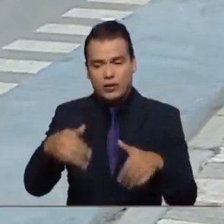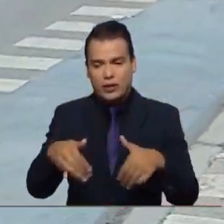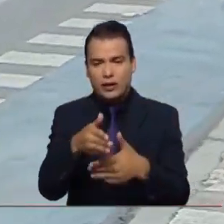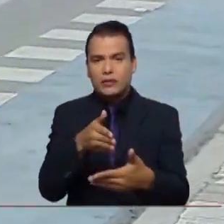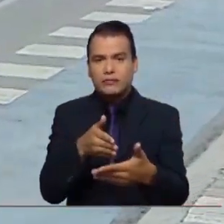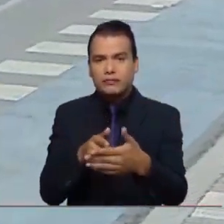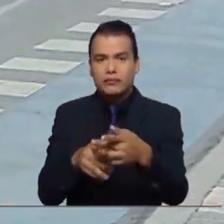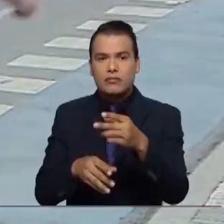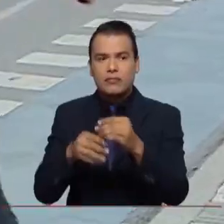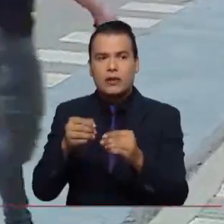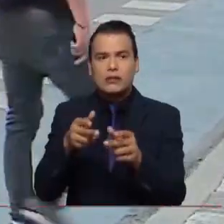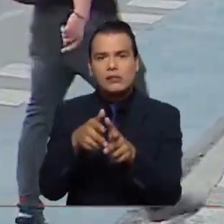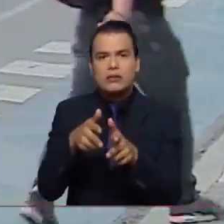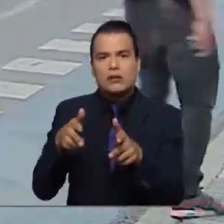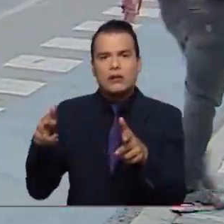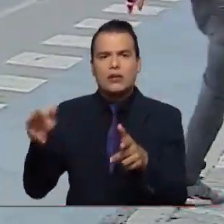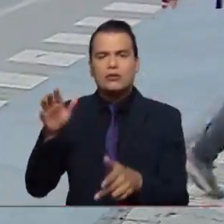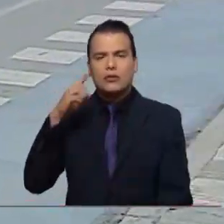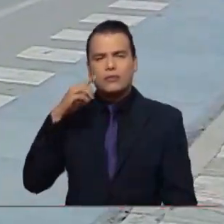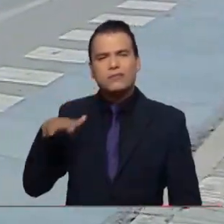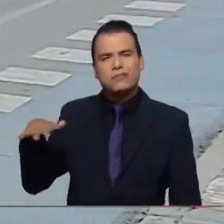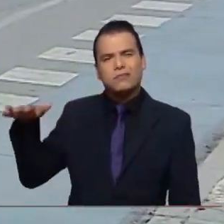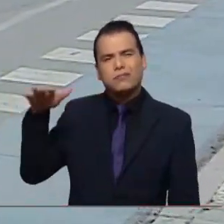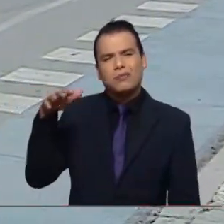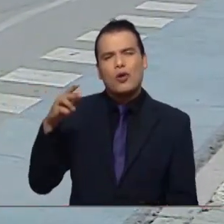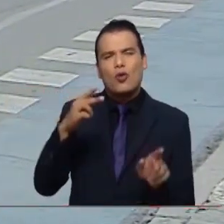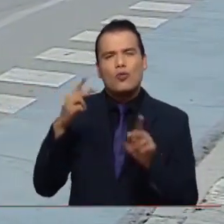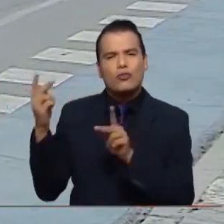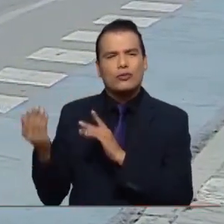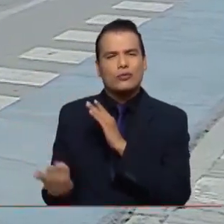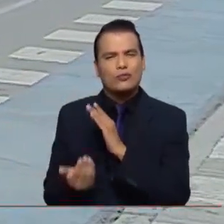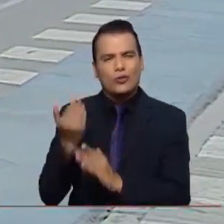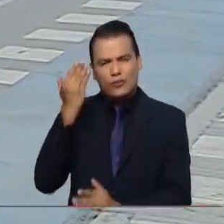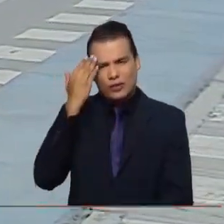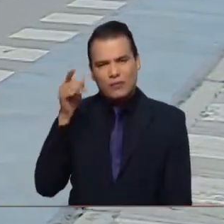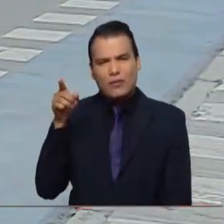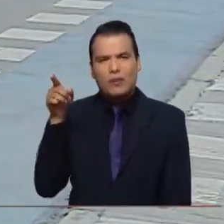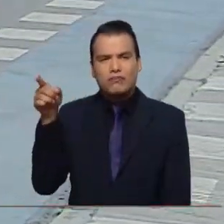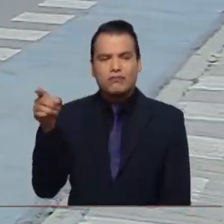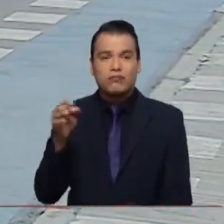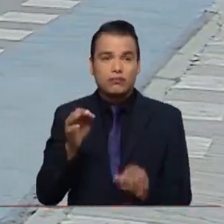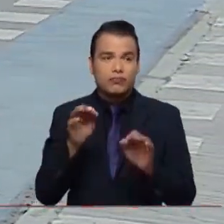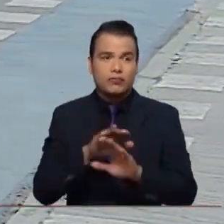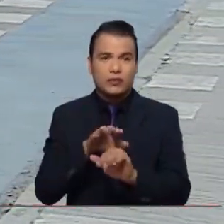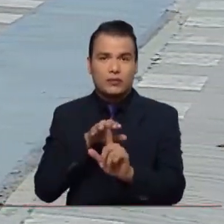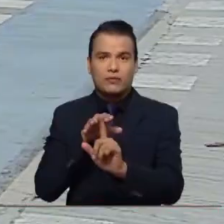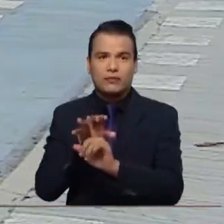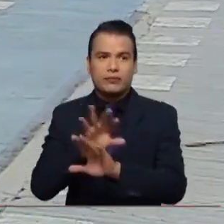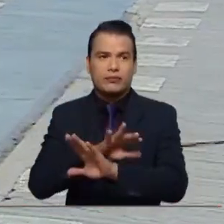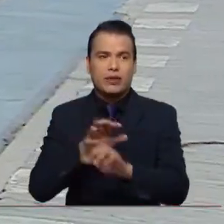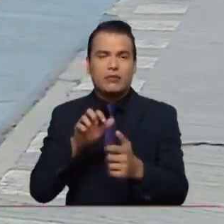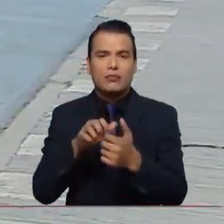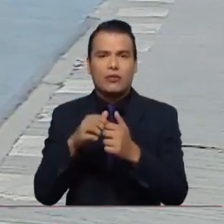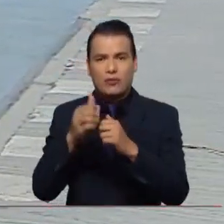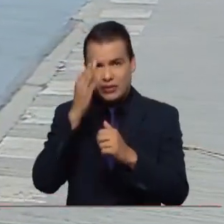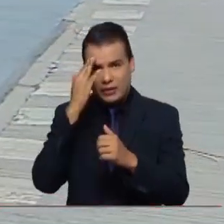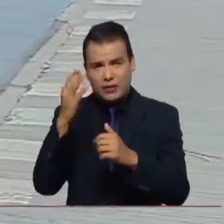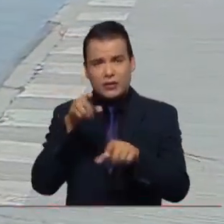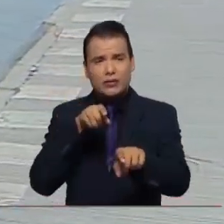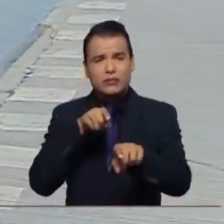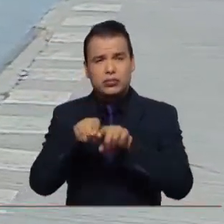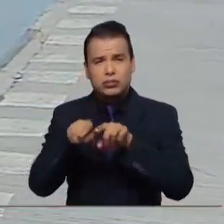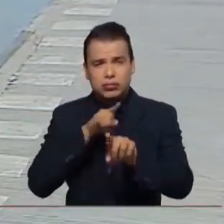acá al fondo vemos el puente pues donde el puente de la discordia se lo podríamos decir donde presentan estos piques ilegales